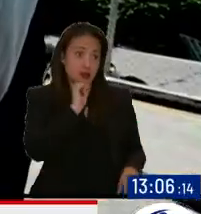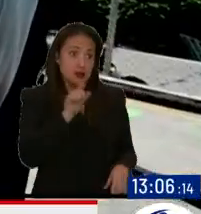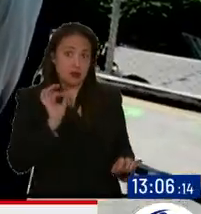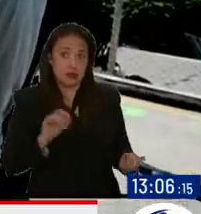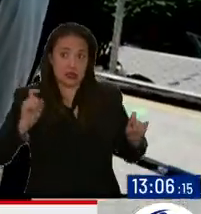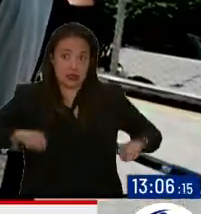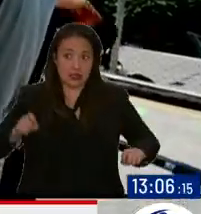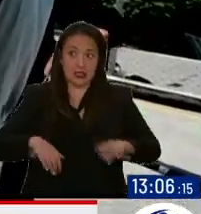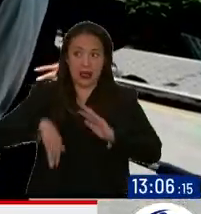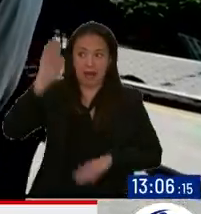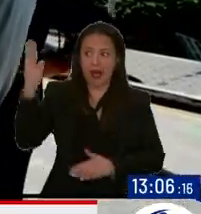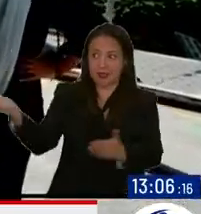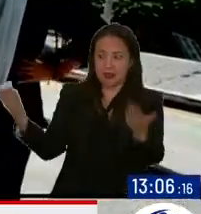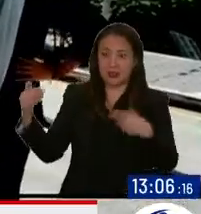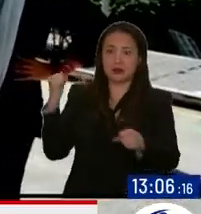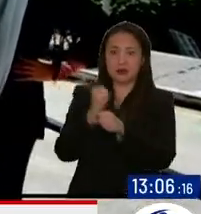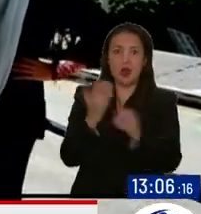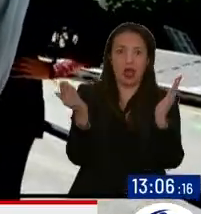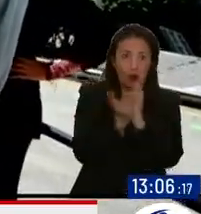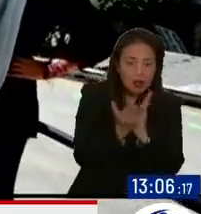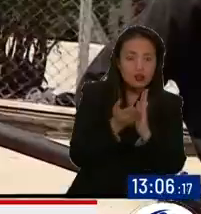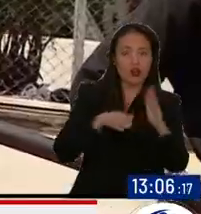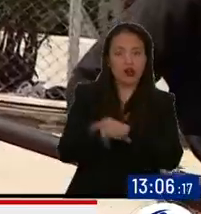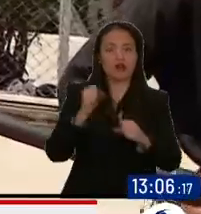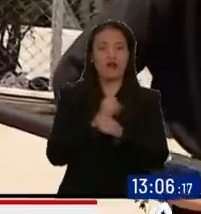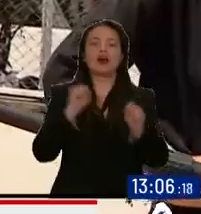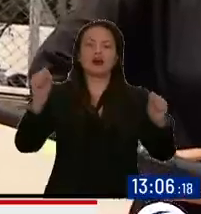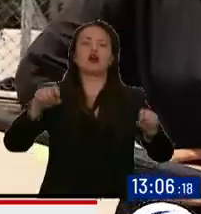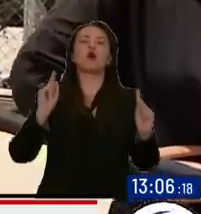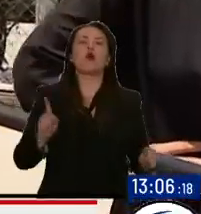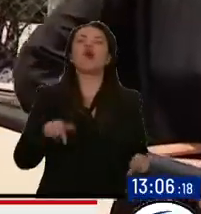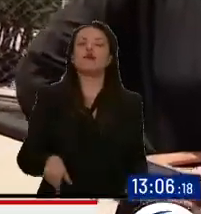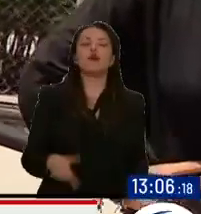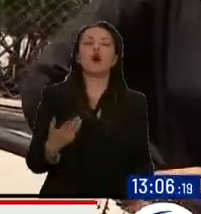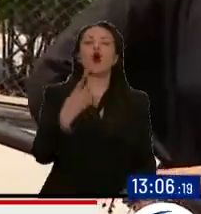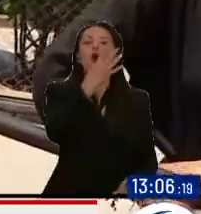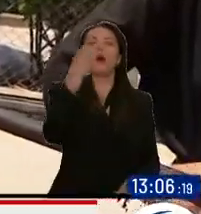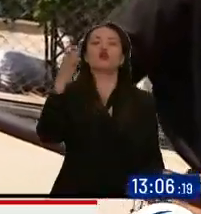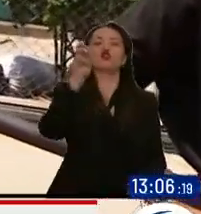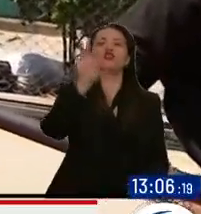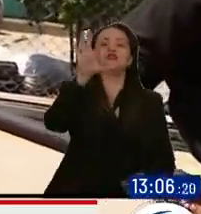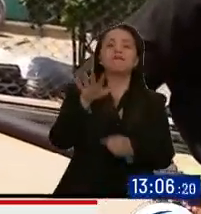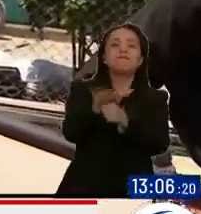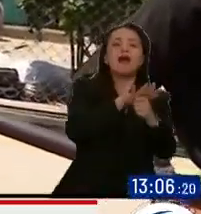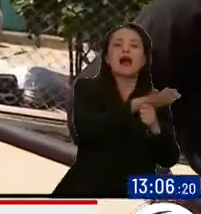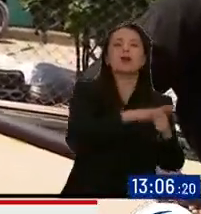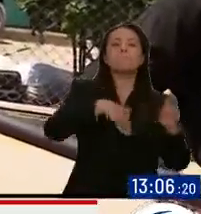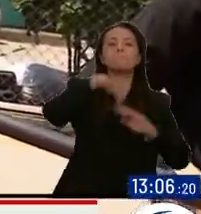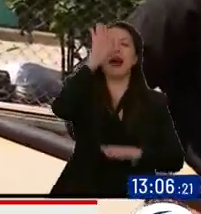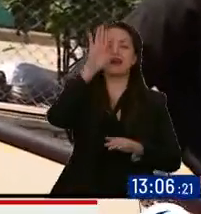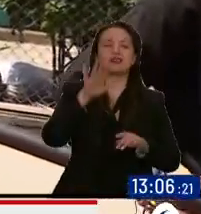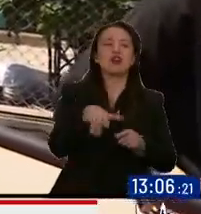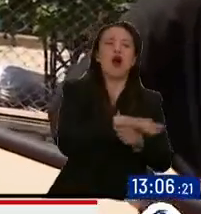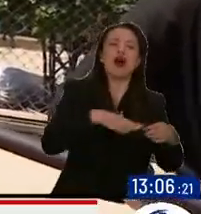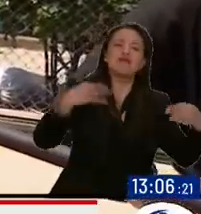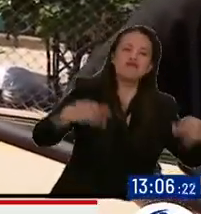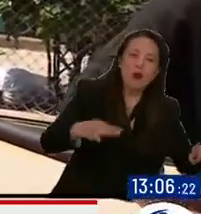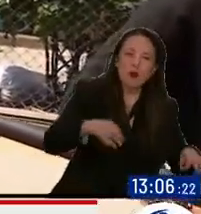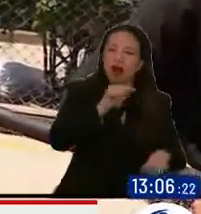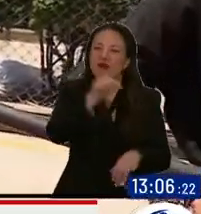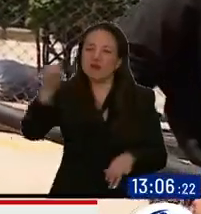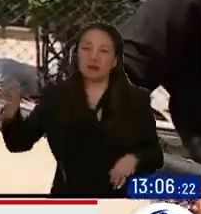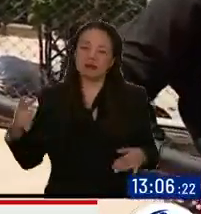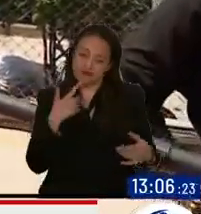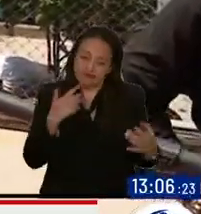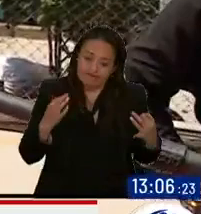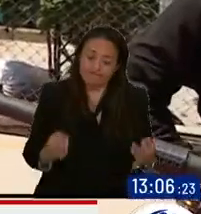todo acceder a la educación y un empleo. Sí, lo que pasa es que Pereira tiene 485 barrios y en su mayoría son populares y es una realidad que